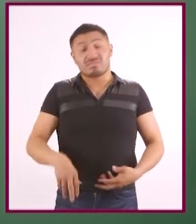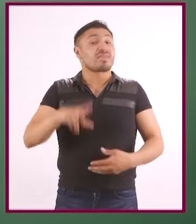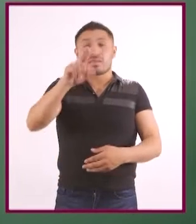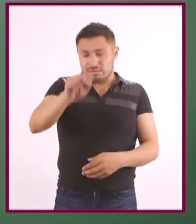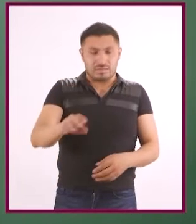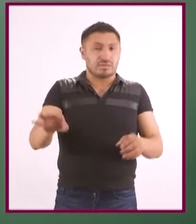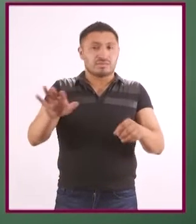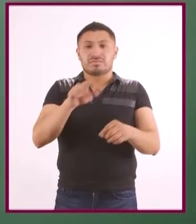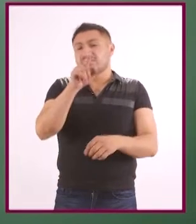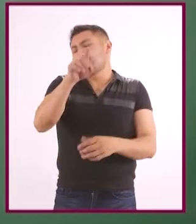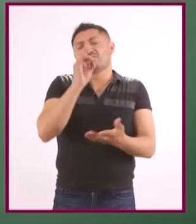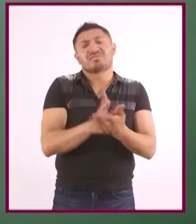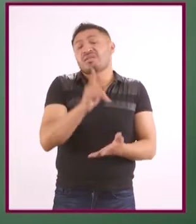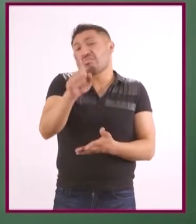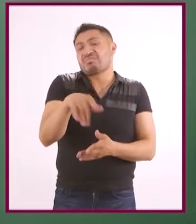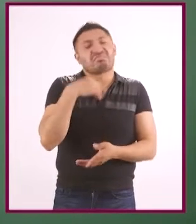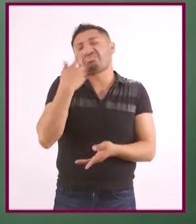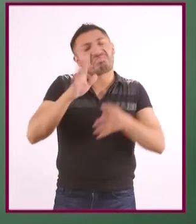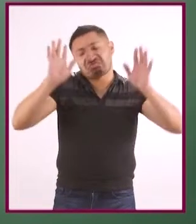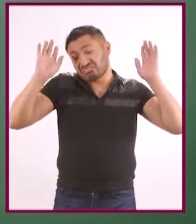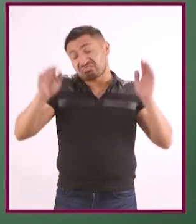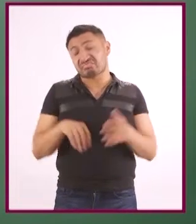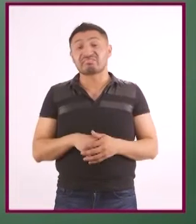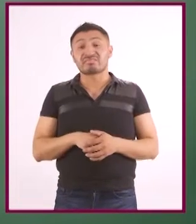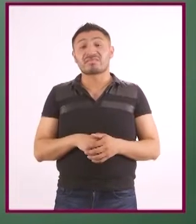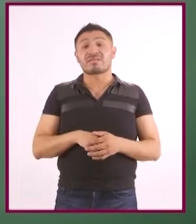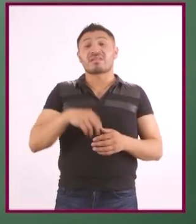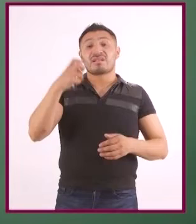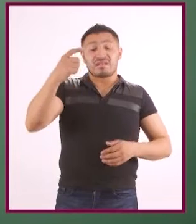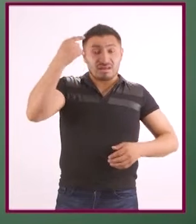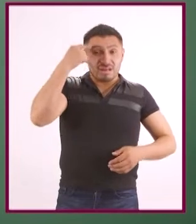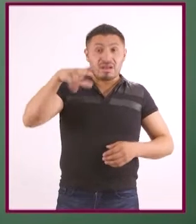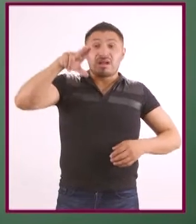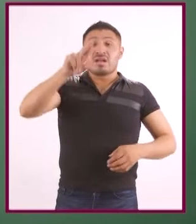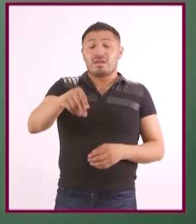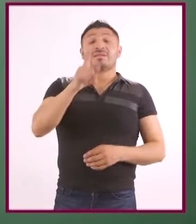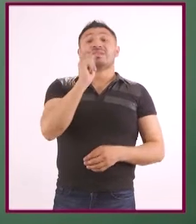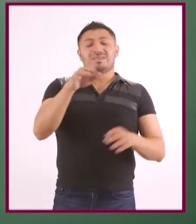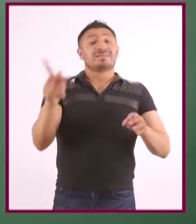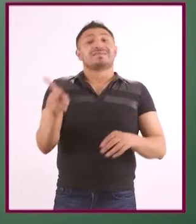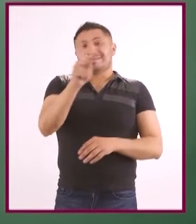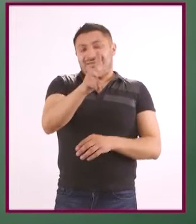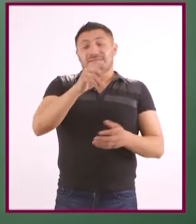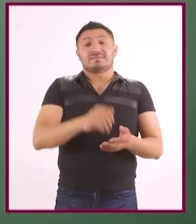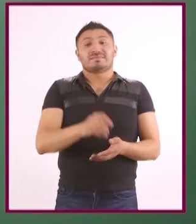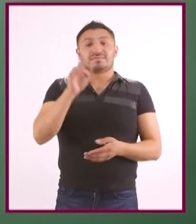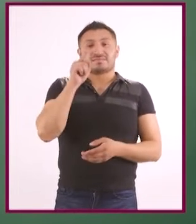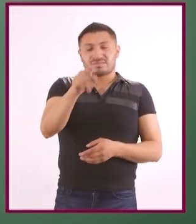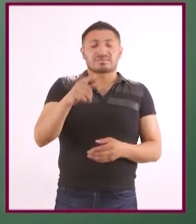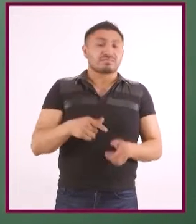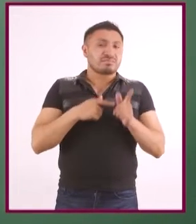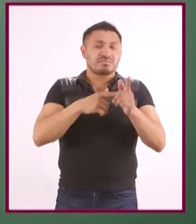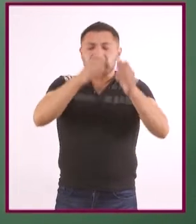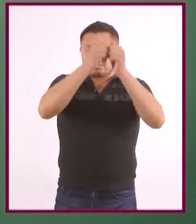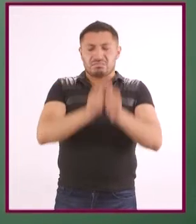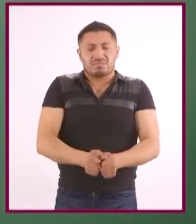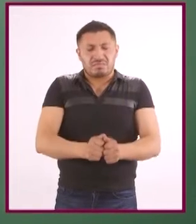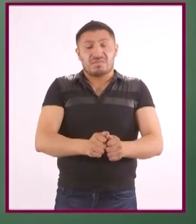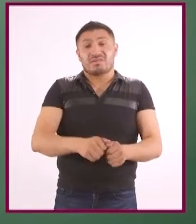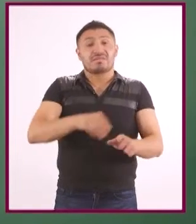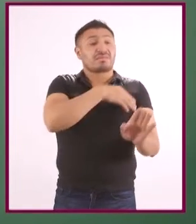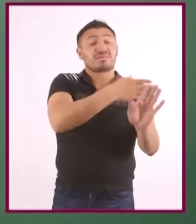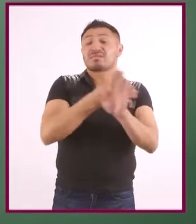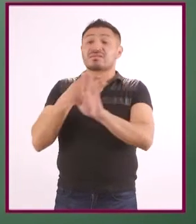porque simplemente no te late. La objeción de conciencia es algo parecido. Mientras el mantenerte en tu convicción no afecte a otra